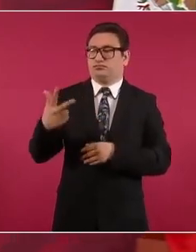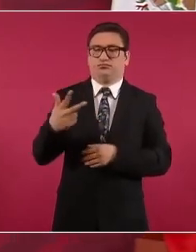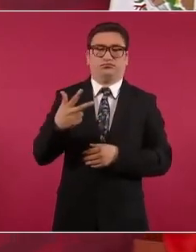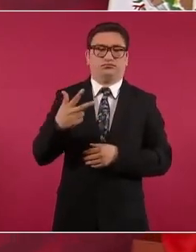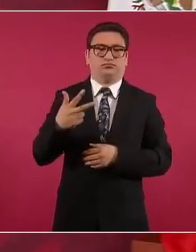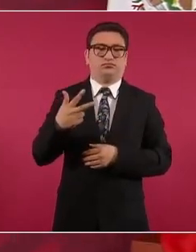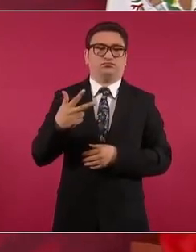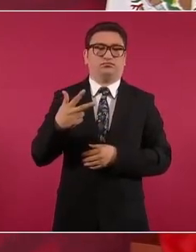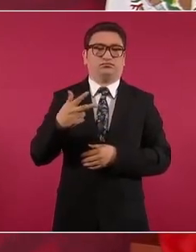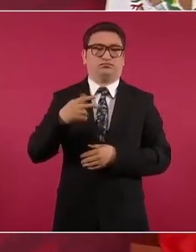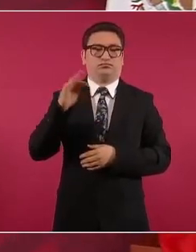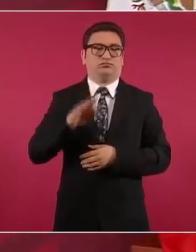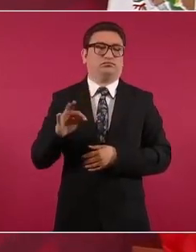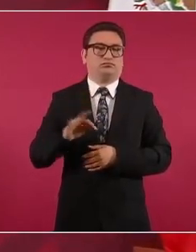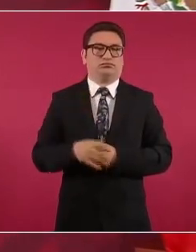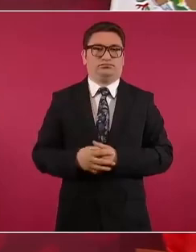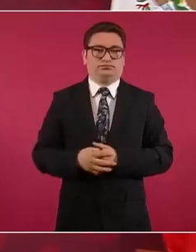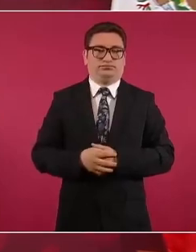38%,